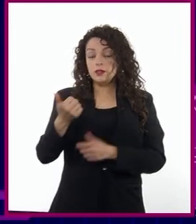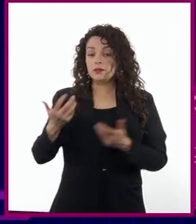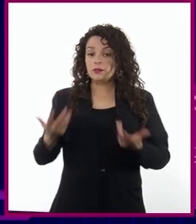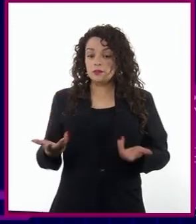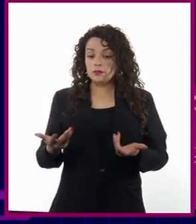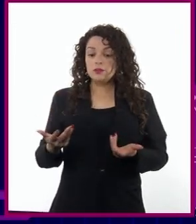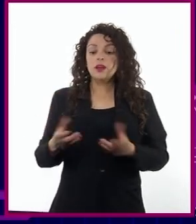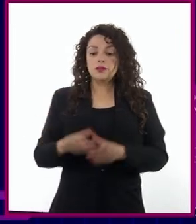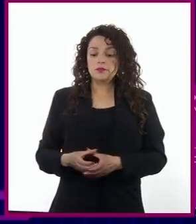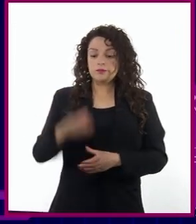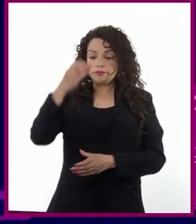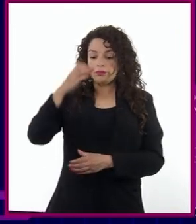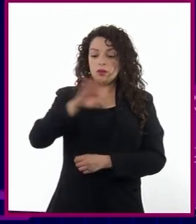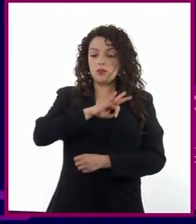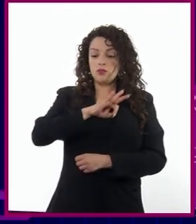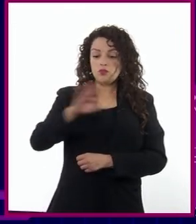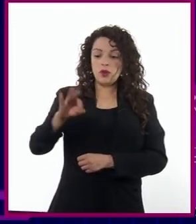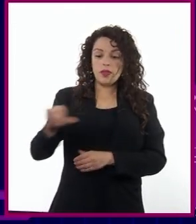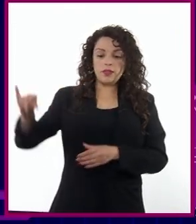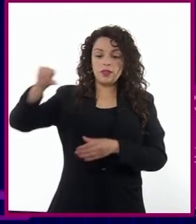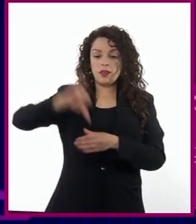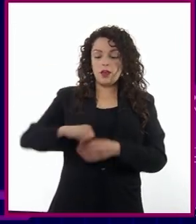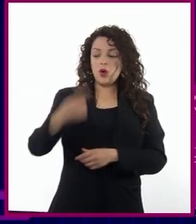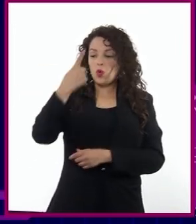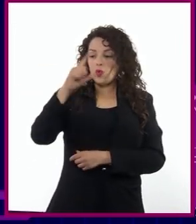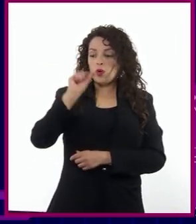capacidad del envase es de